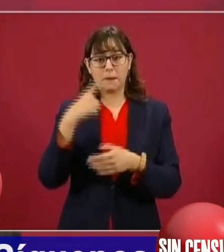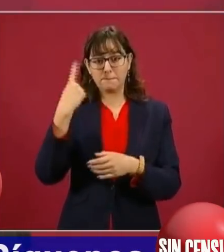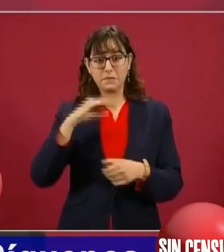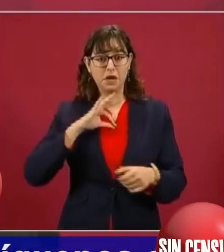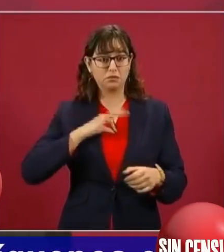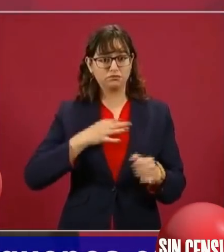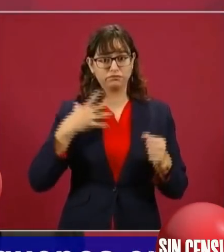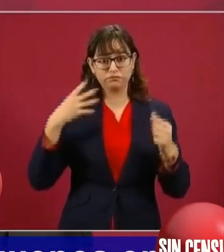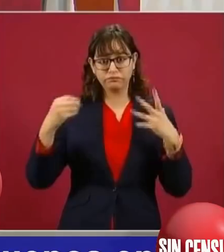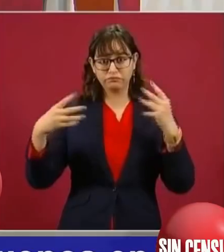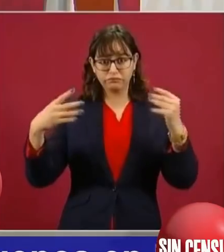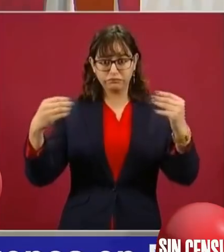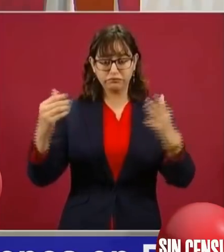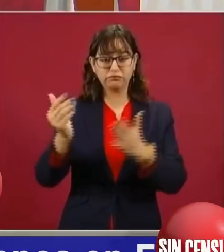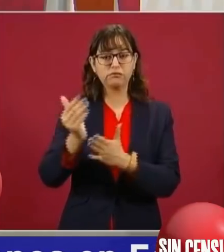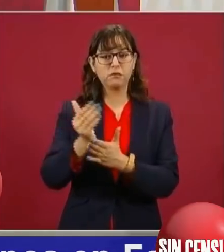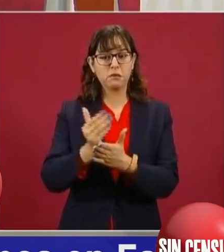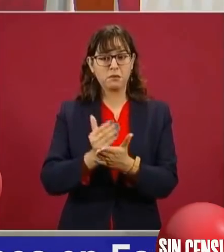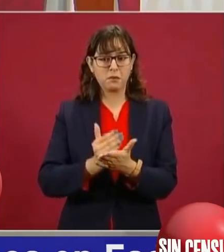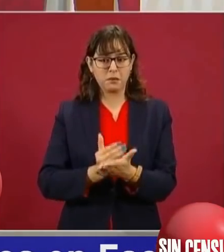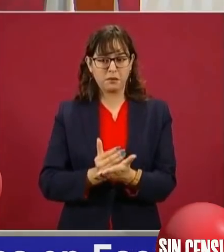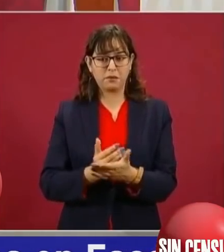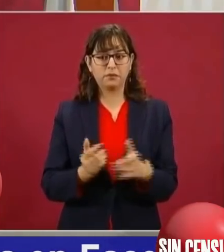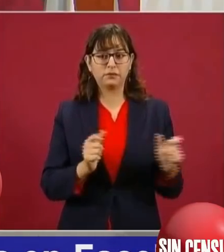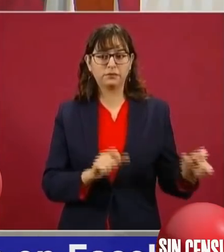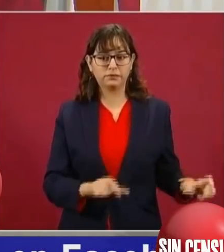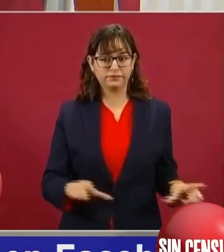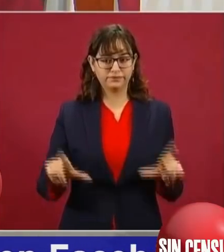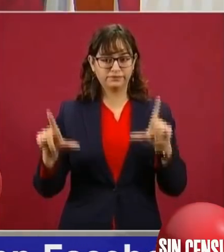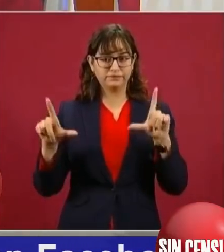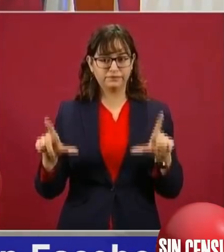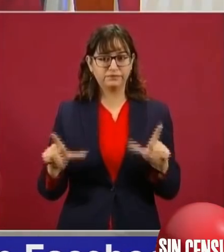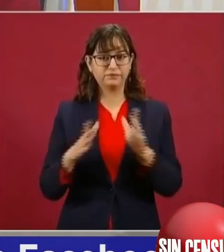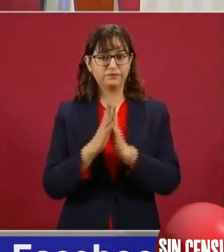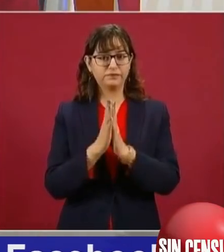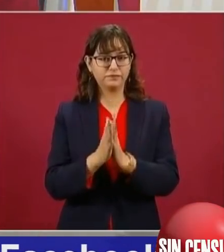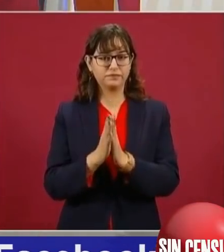epidémica. Vamos a ver la primera diapositiva, por favor.